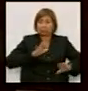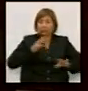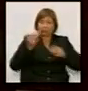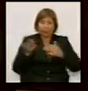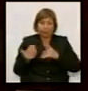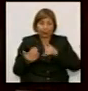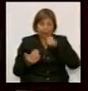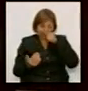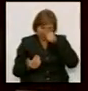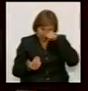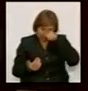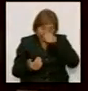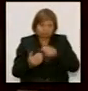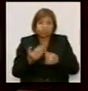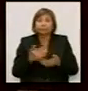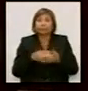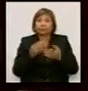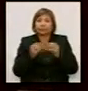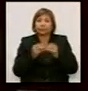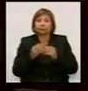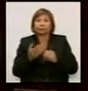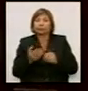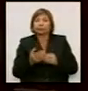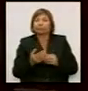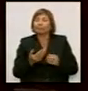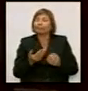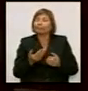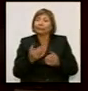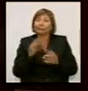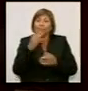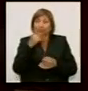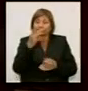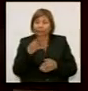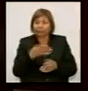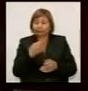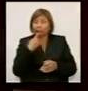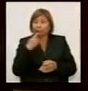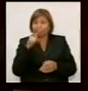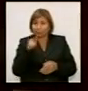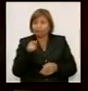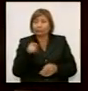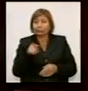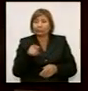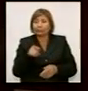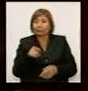que se dictara y propusiera ese cuarto intermedio, y así fue.